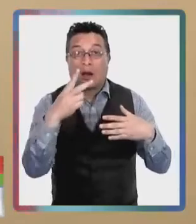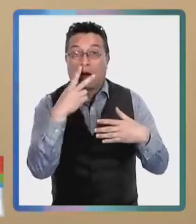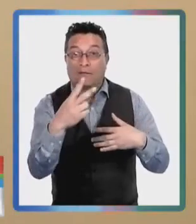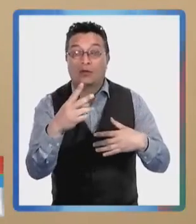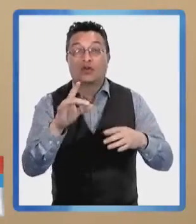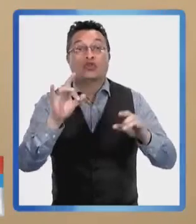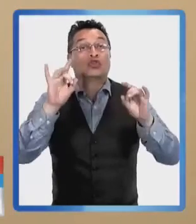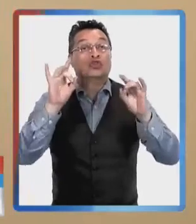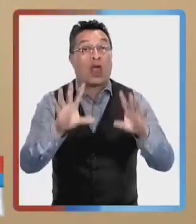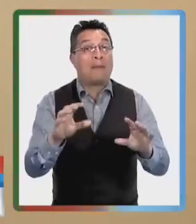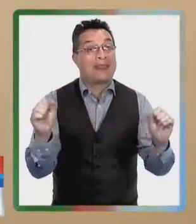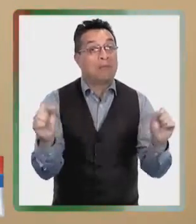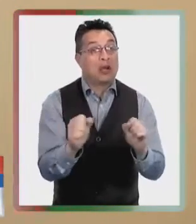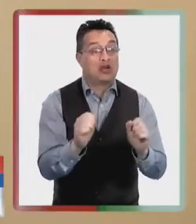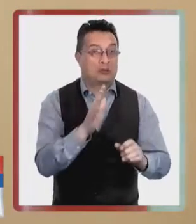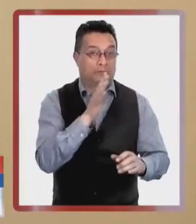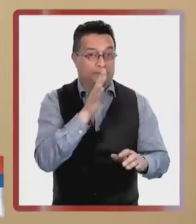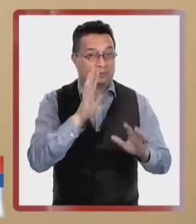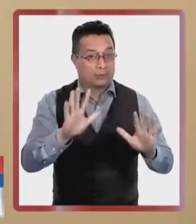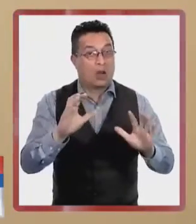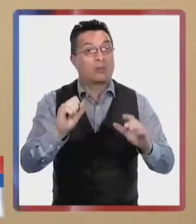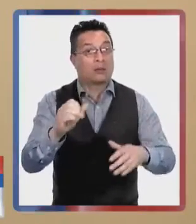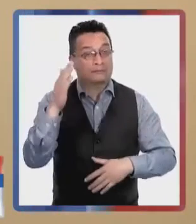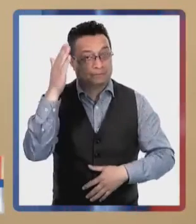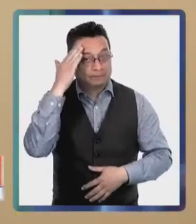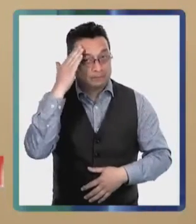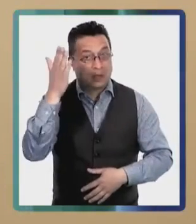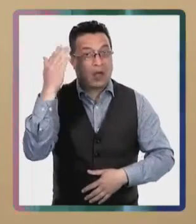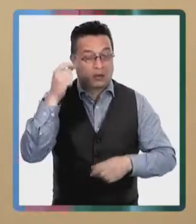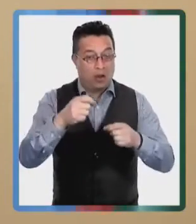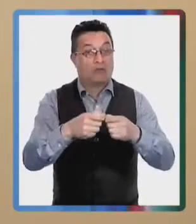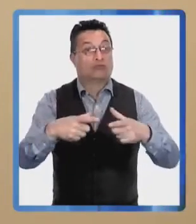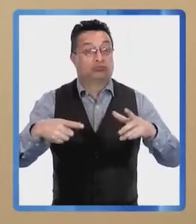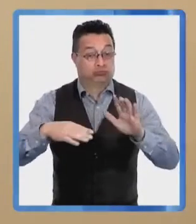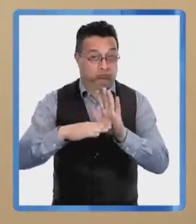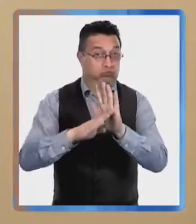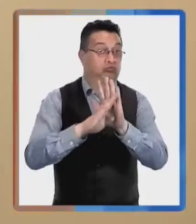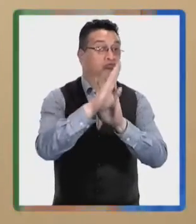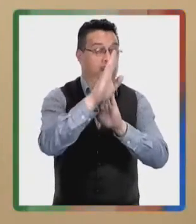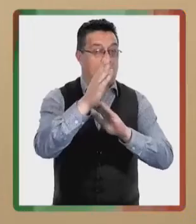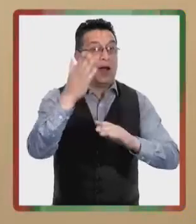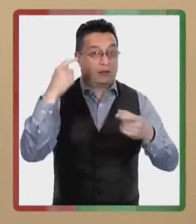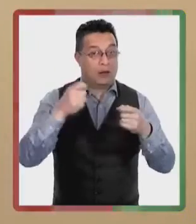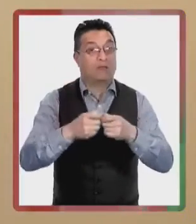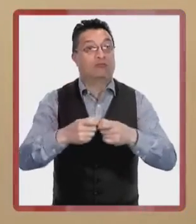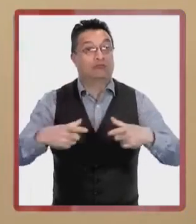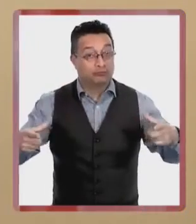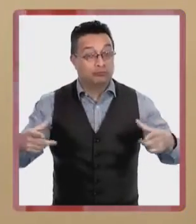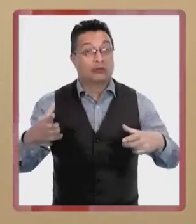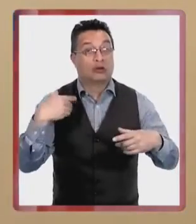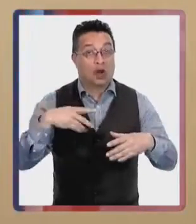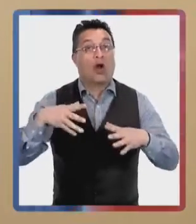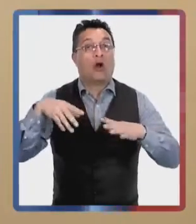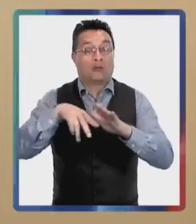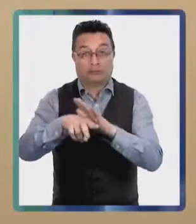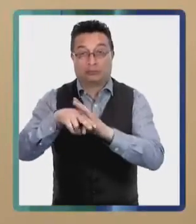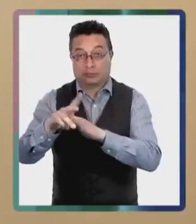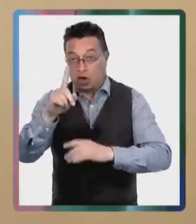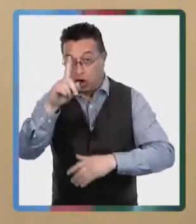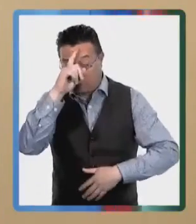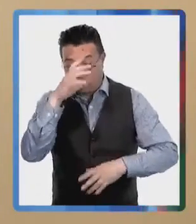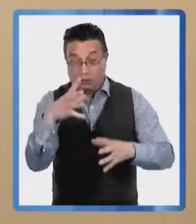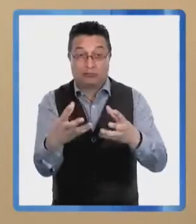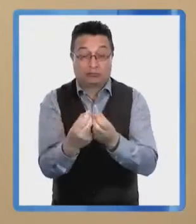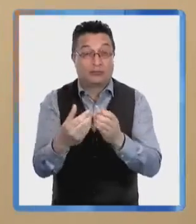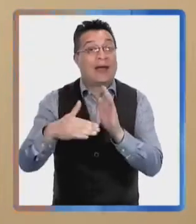un virus solamente de invierno y podemos recordar que los grandes picos que hemos tenido de número de casos, si bien no de ocupación de camas